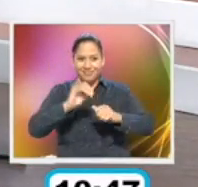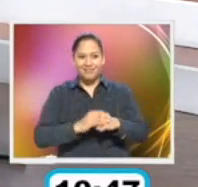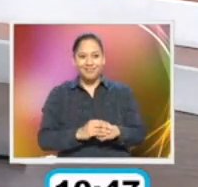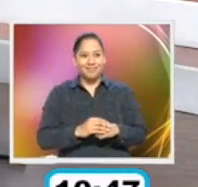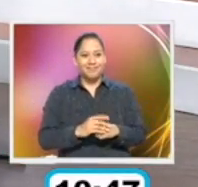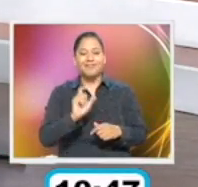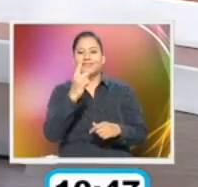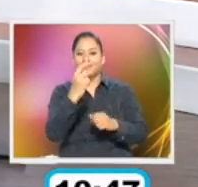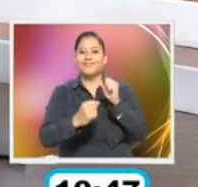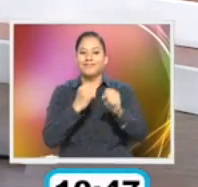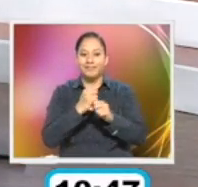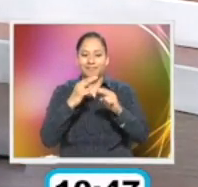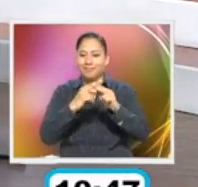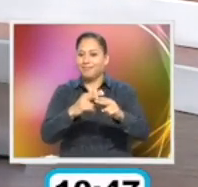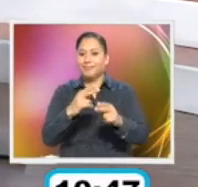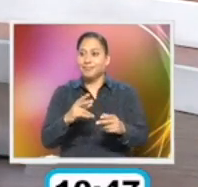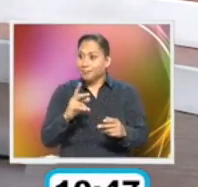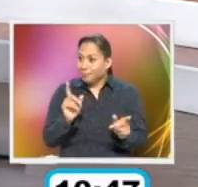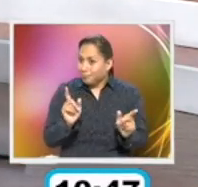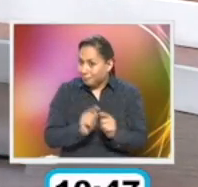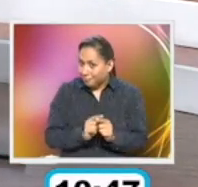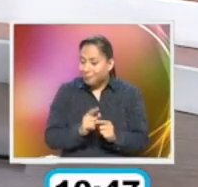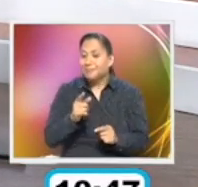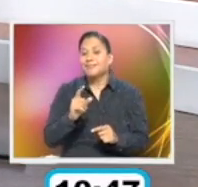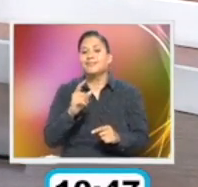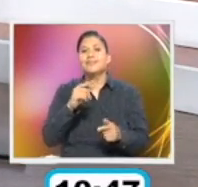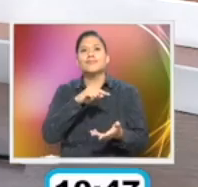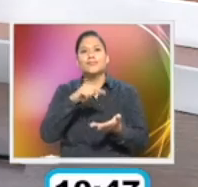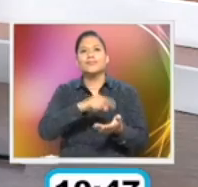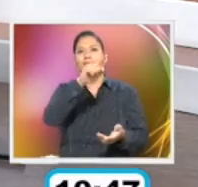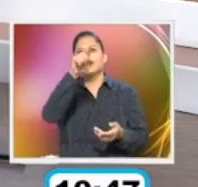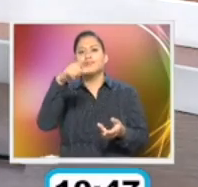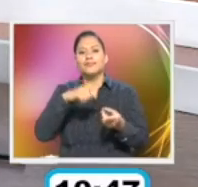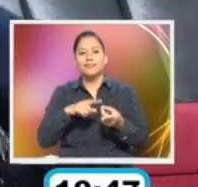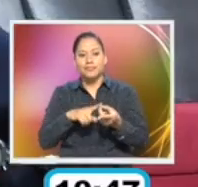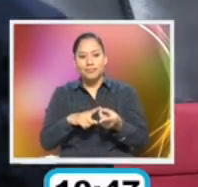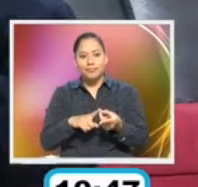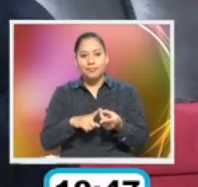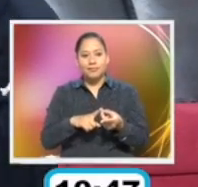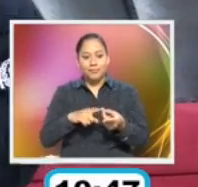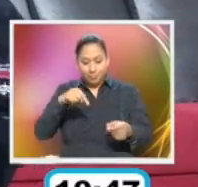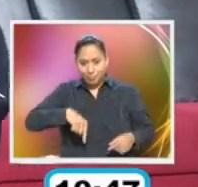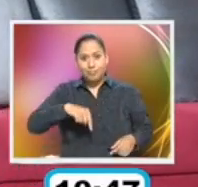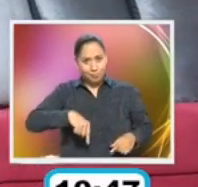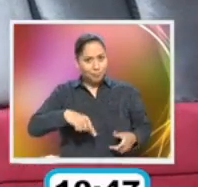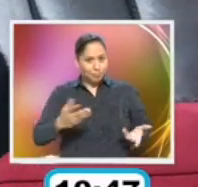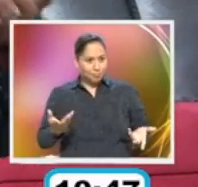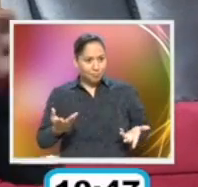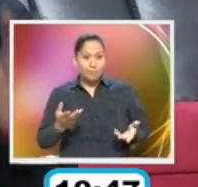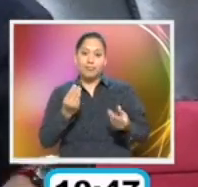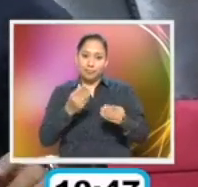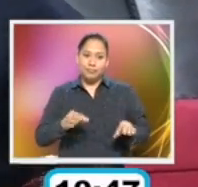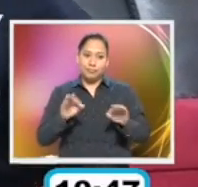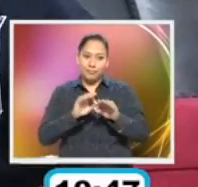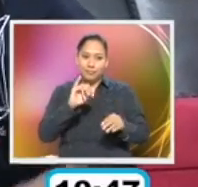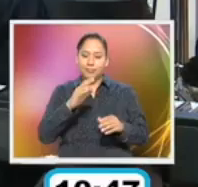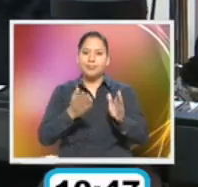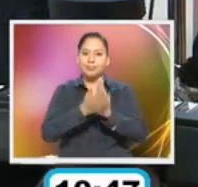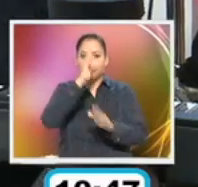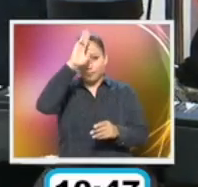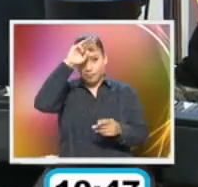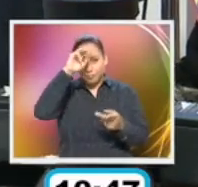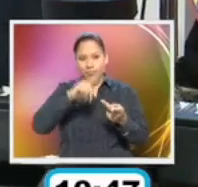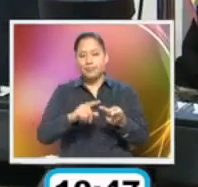original, 21 años de carrera. Nada más. Sí. ¿Qué escenarios han pisado? Que es muy importante. Vamos a